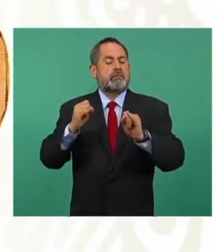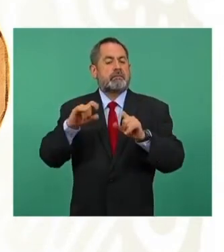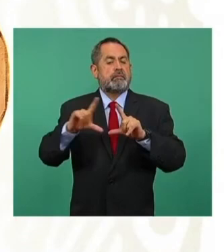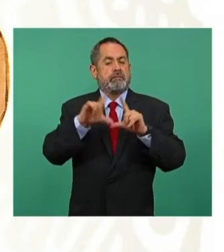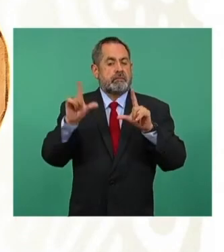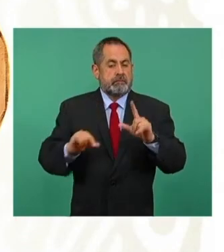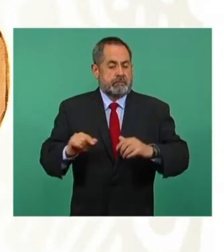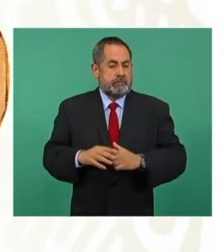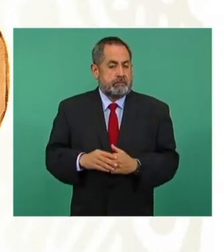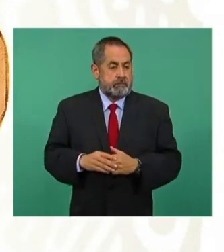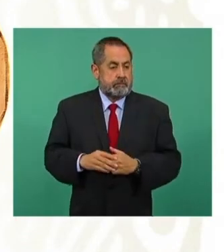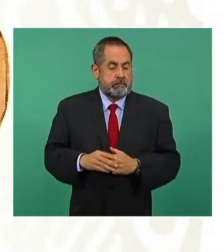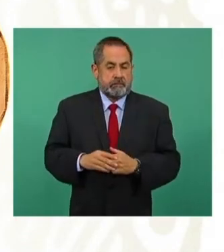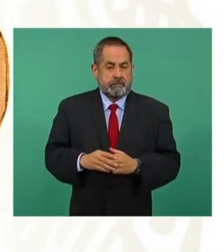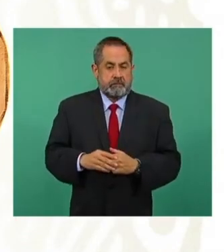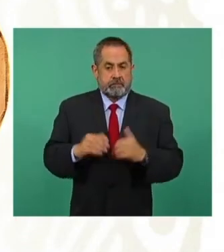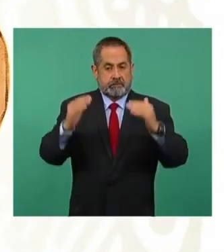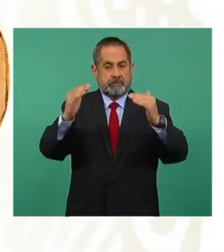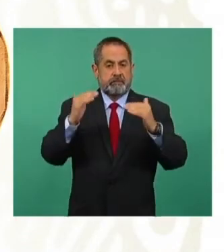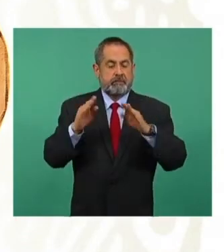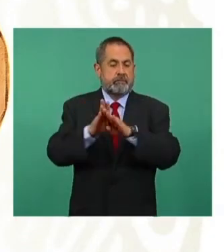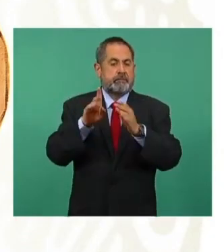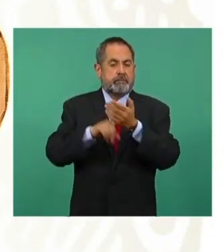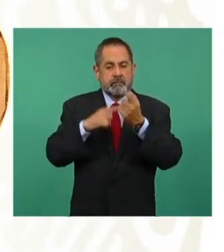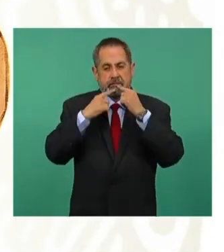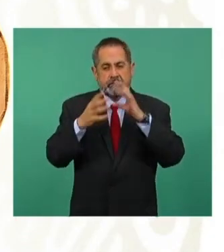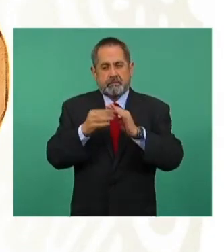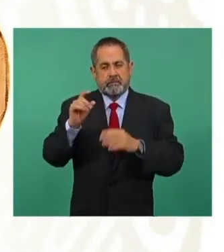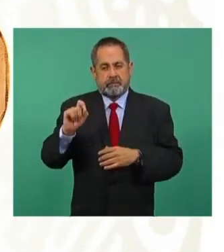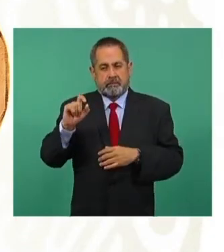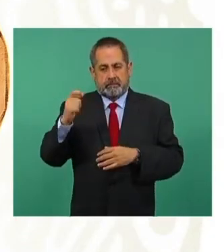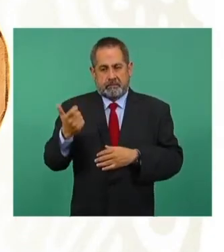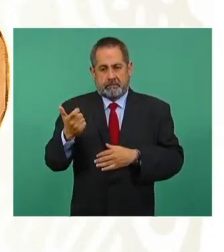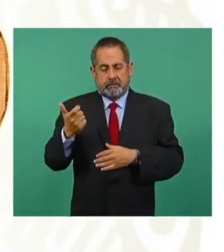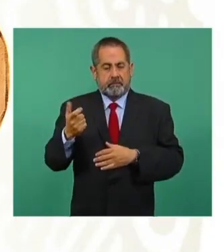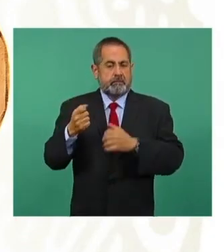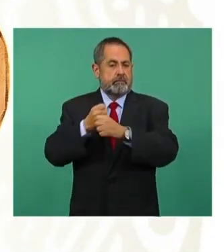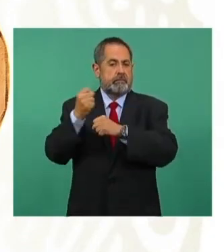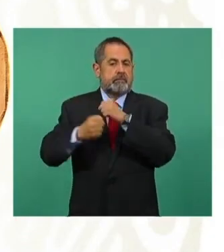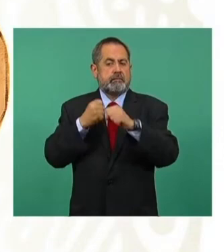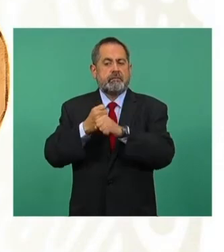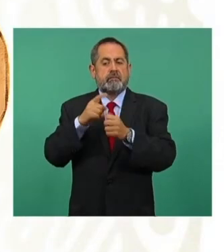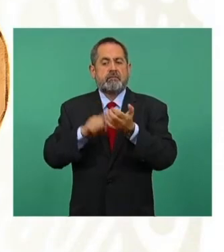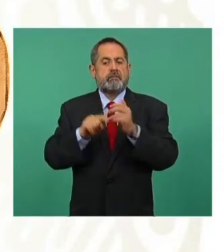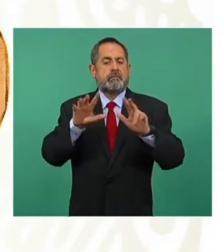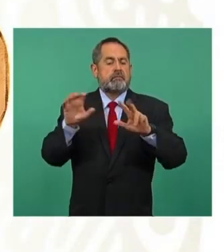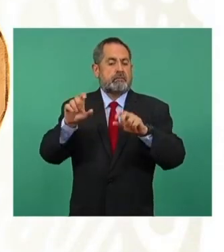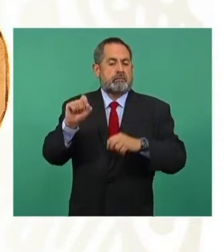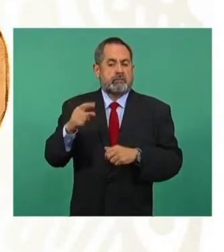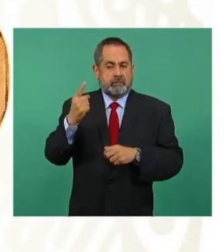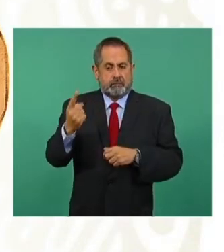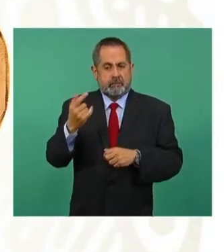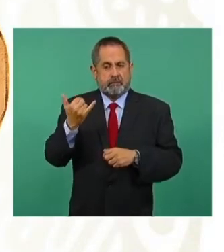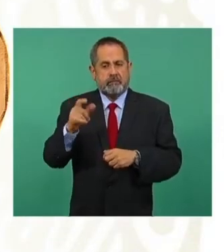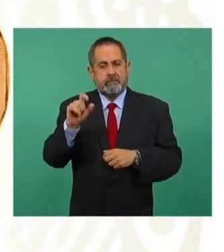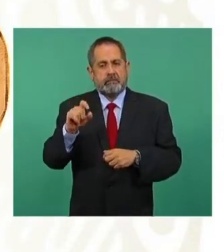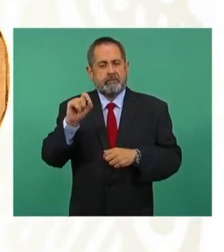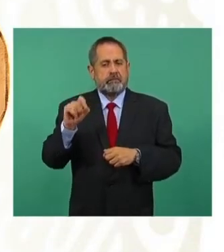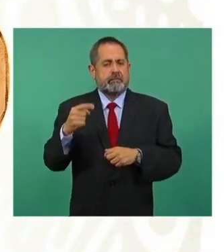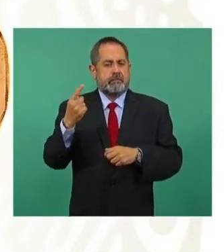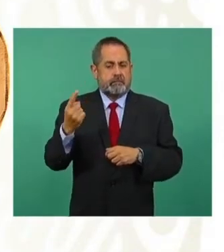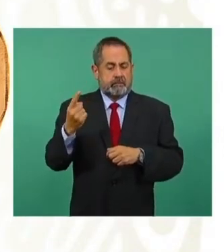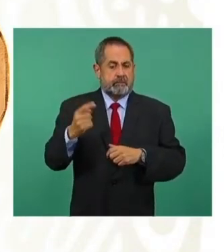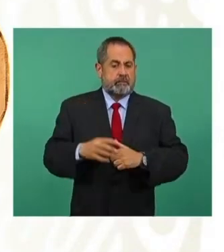Nacional. En el exergo, la denominación 20 pesos con los años 1821 y a la izquierda